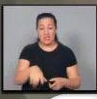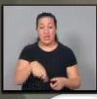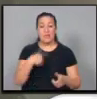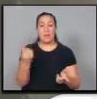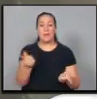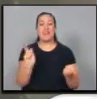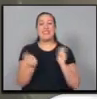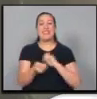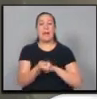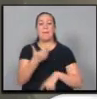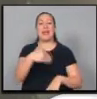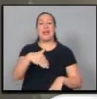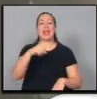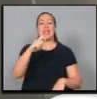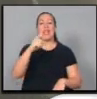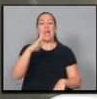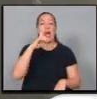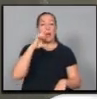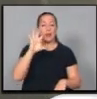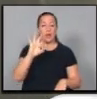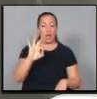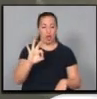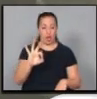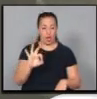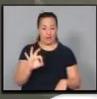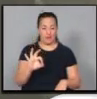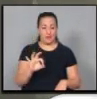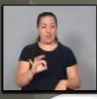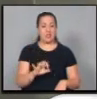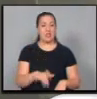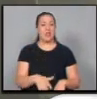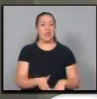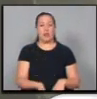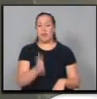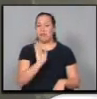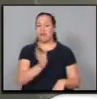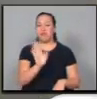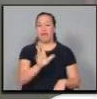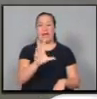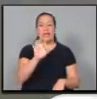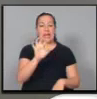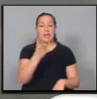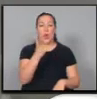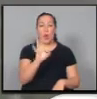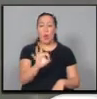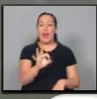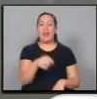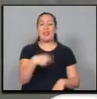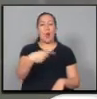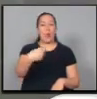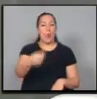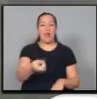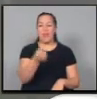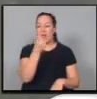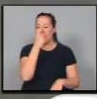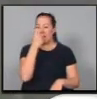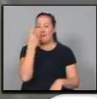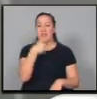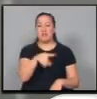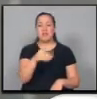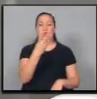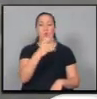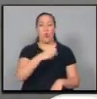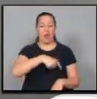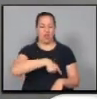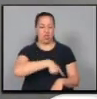avenida Cabildo cuando pasás Puente Saavedra. La misma vía, ¿eh? Sí, recorrieron entre 30 y 40 cuadras a toda velocidad. 140 kilómetros por